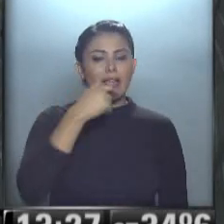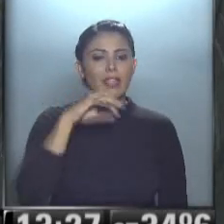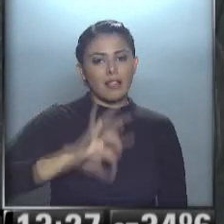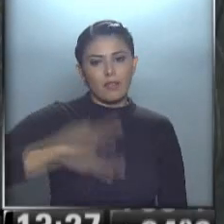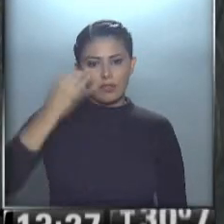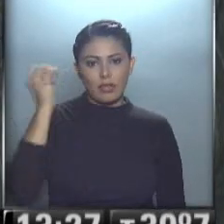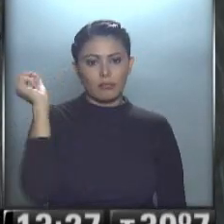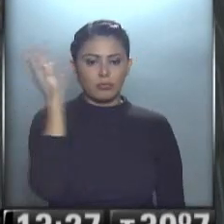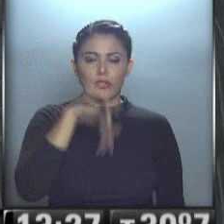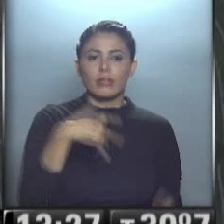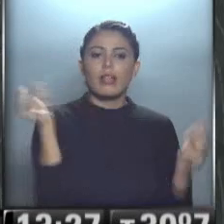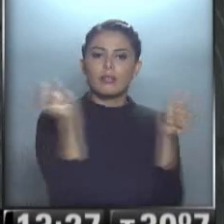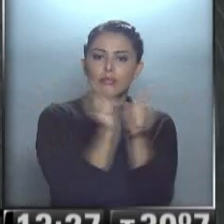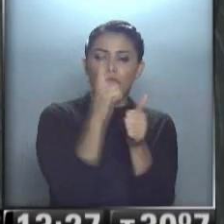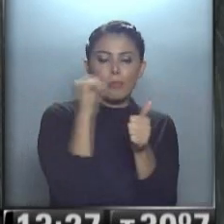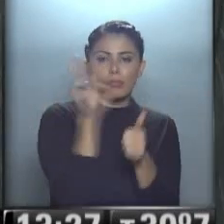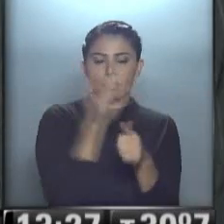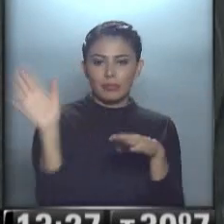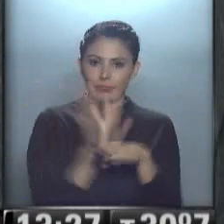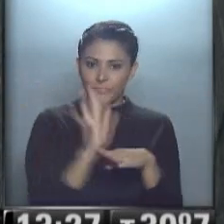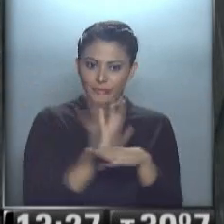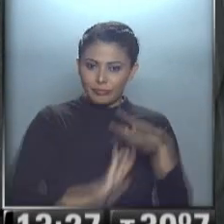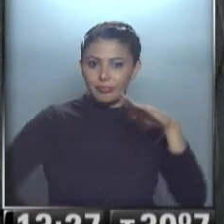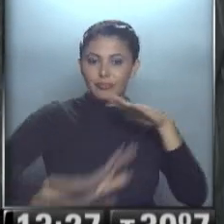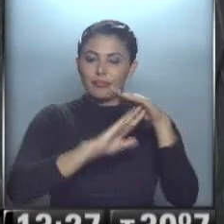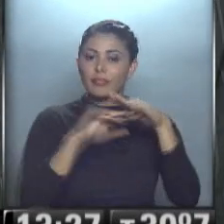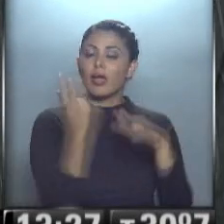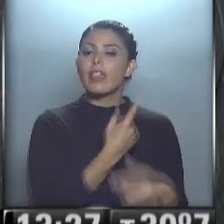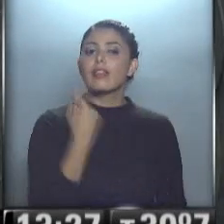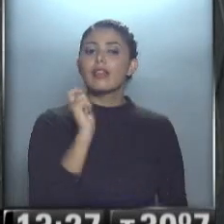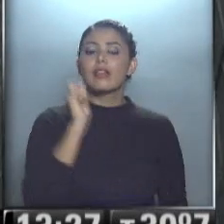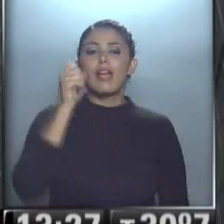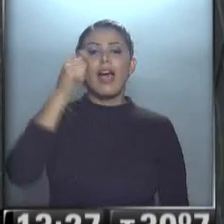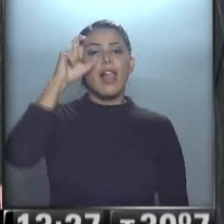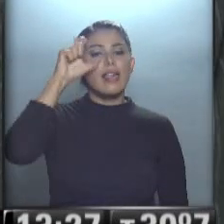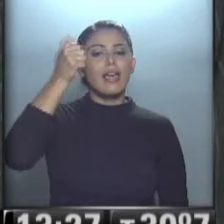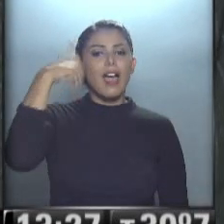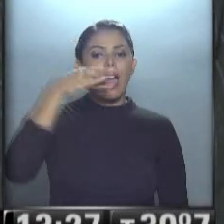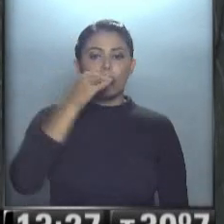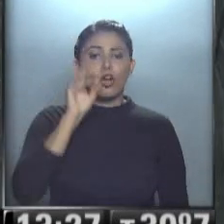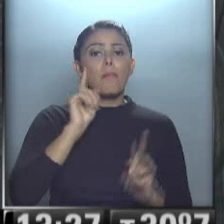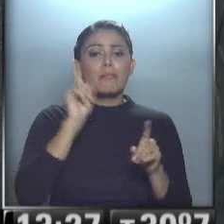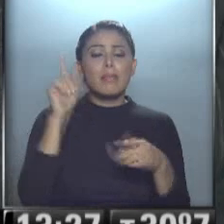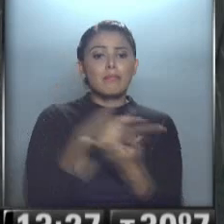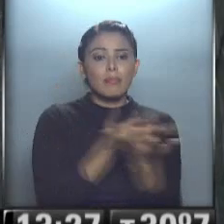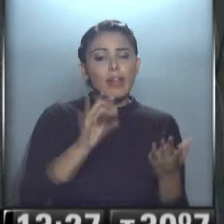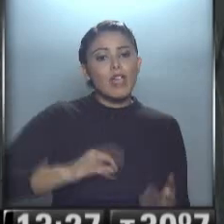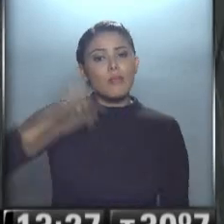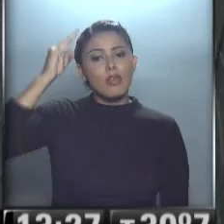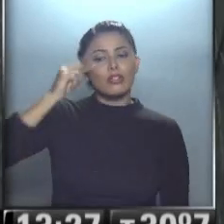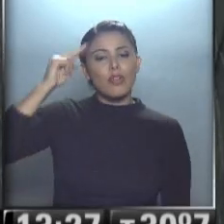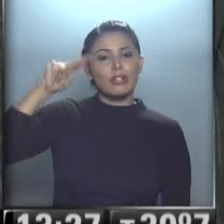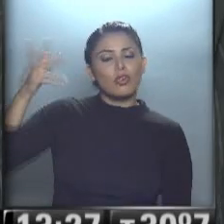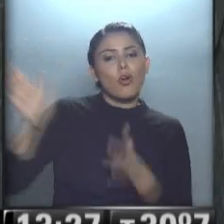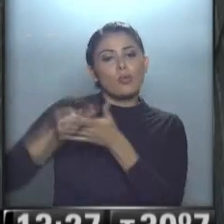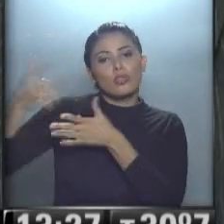por Ricardo Darín y Valeria Bertuccelli, que son dirigidos por Norma Leandro, quien protagonizó la misma obra en 1992 junto a